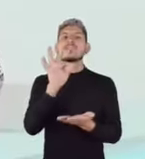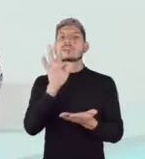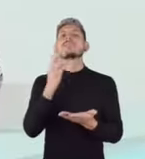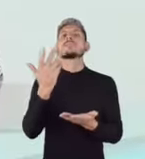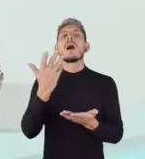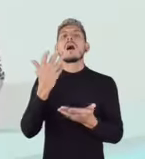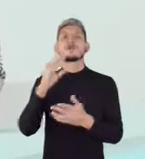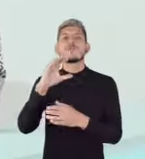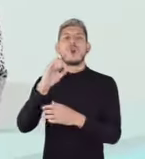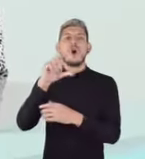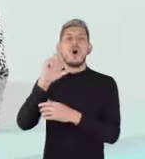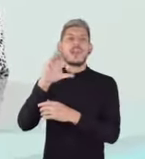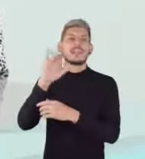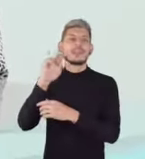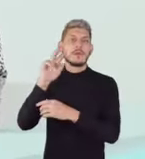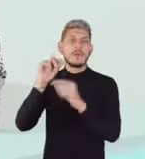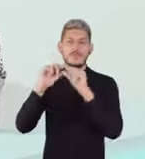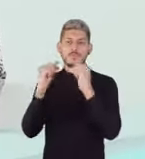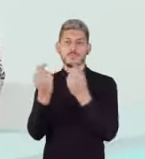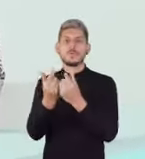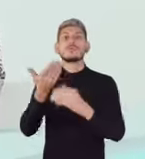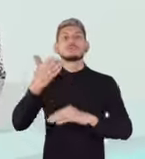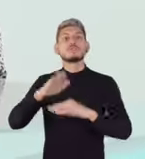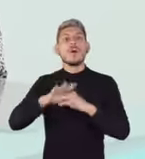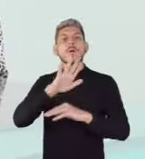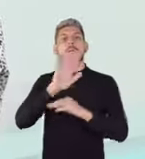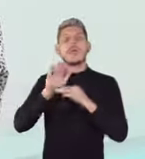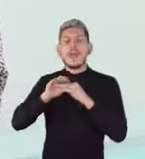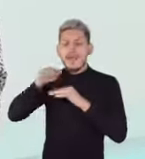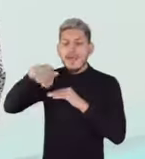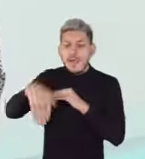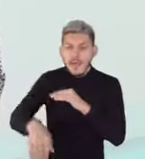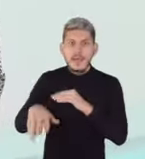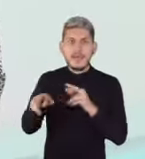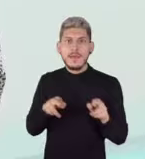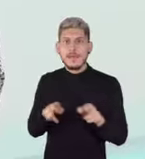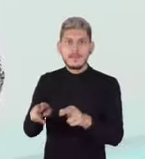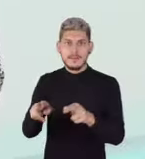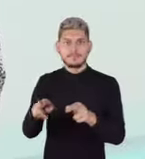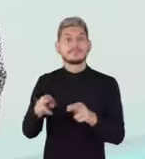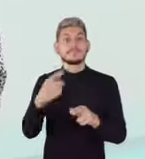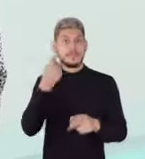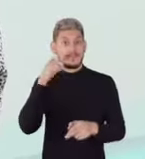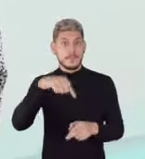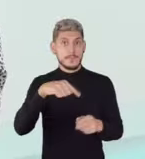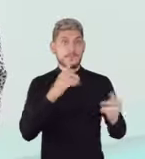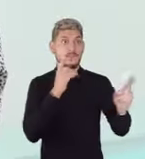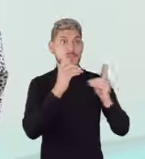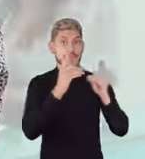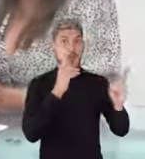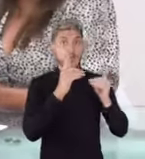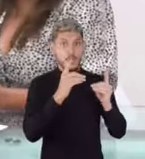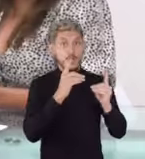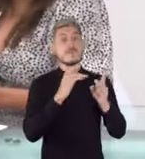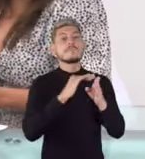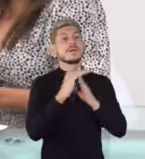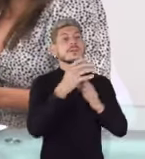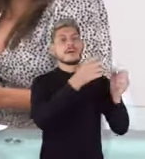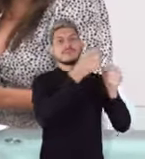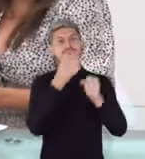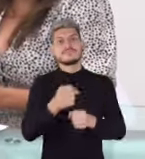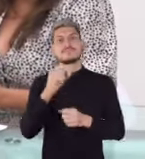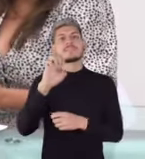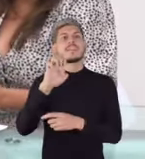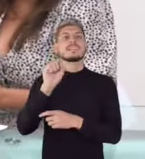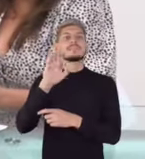colectivo sobre las quebradas de Quito, ¿sí? Así que para este segmento de Diálogo Ciudadano hemos invitado a Estefanía